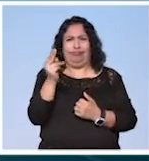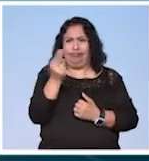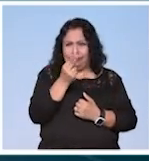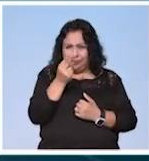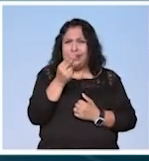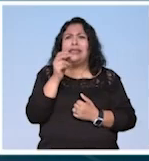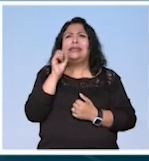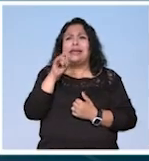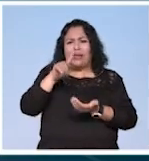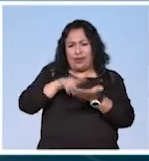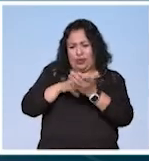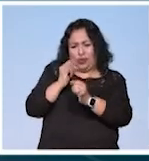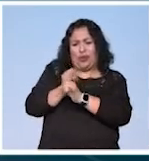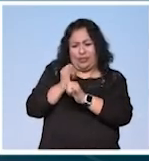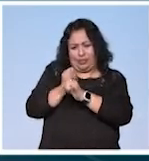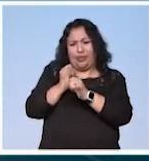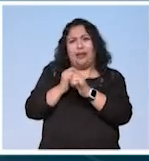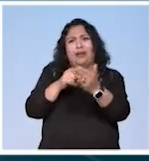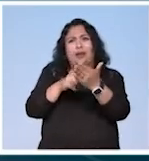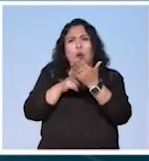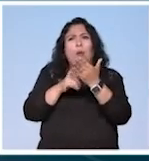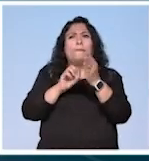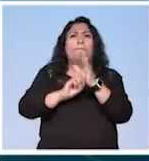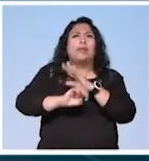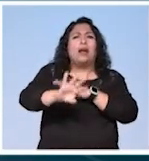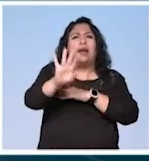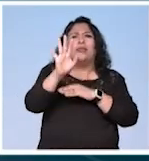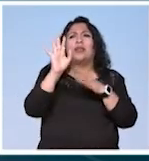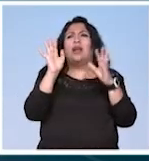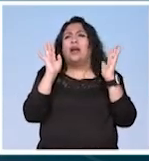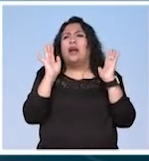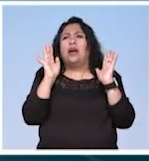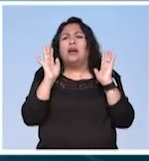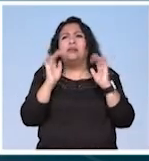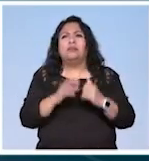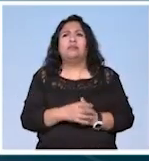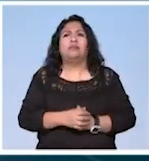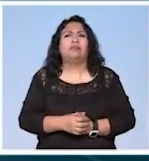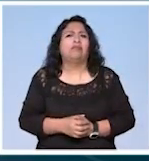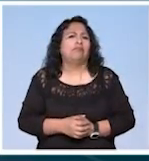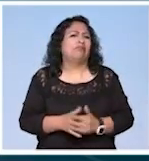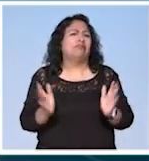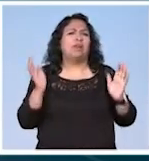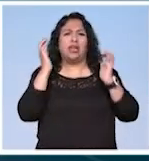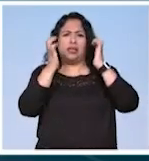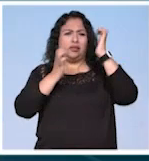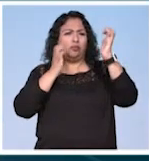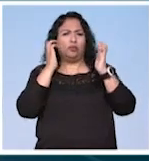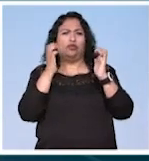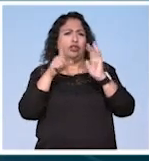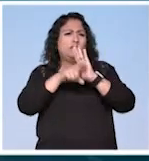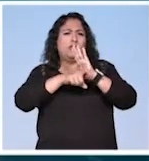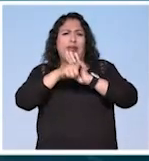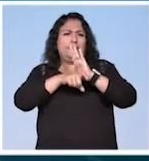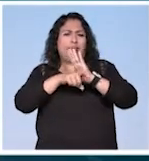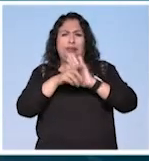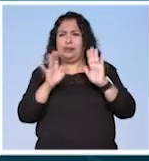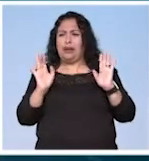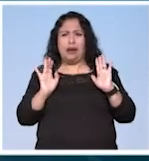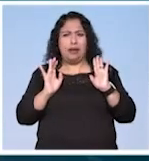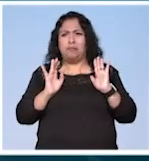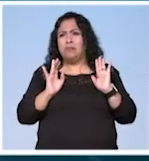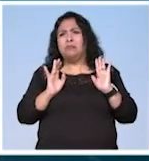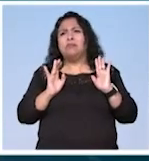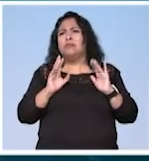expolar en una página de internet o Mándala Mándala Ponla hacer la exposición en instagram porque